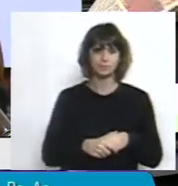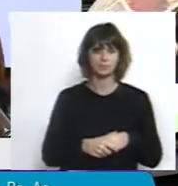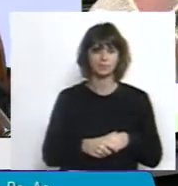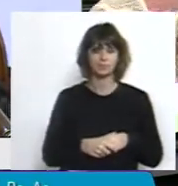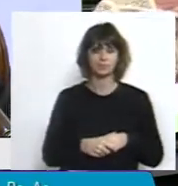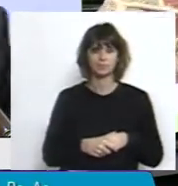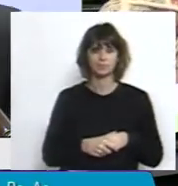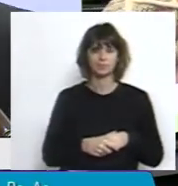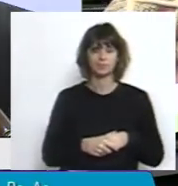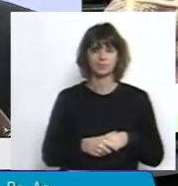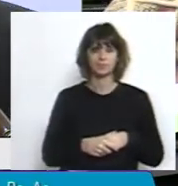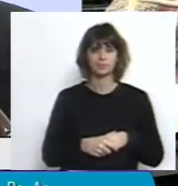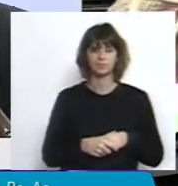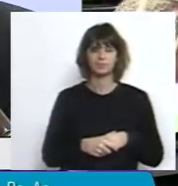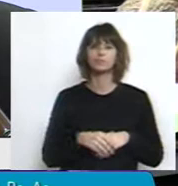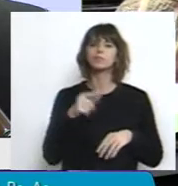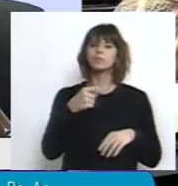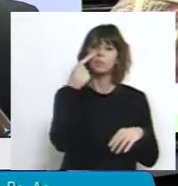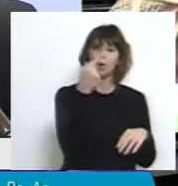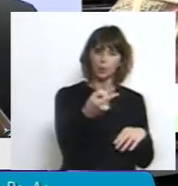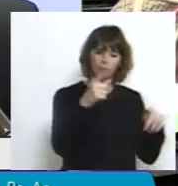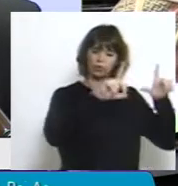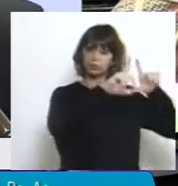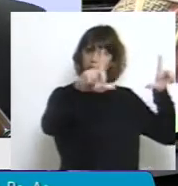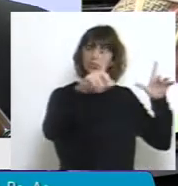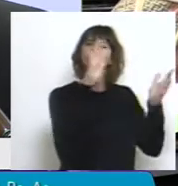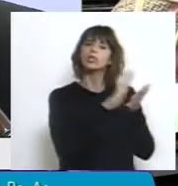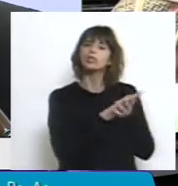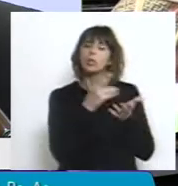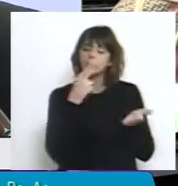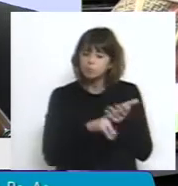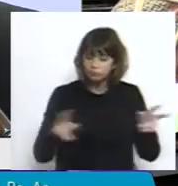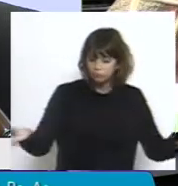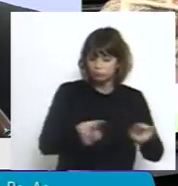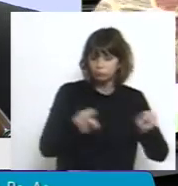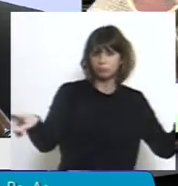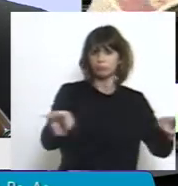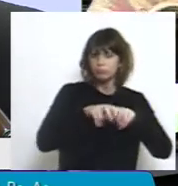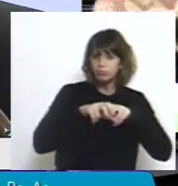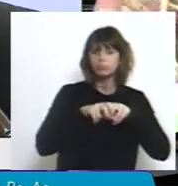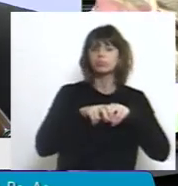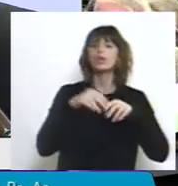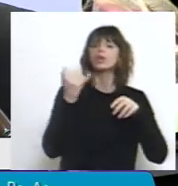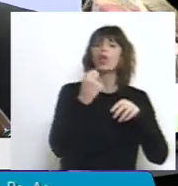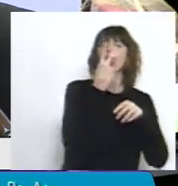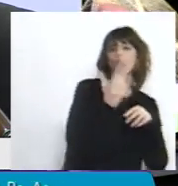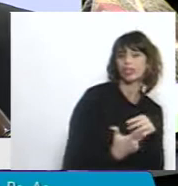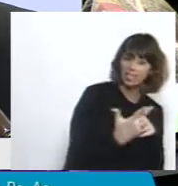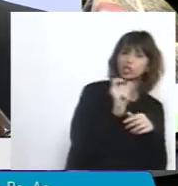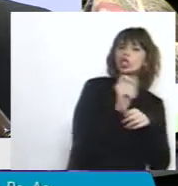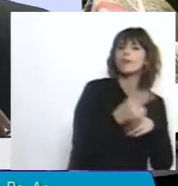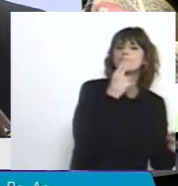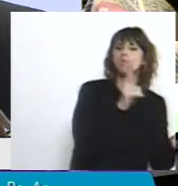Ya tengo, gracias. Vemos la estructura de la recaudación tributaria, también la composición. Hay 2/3 que son